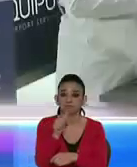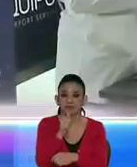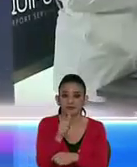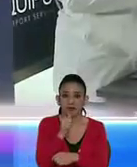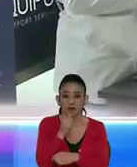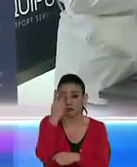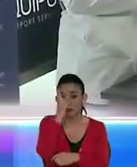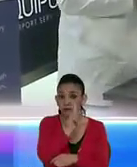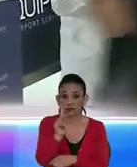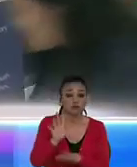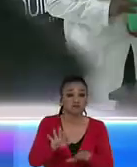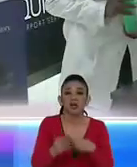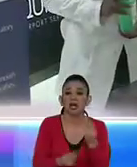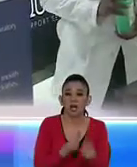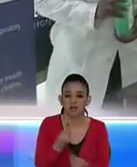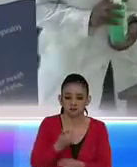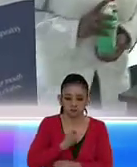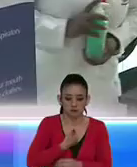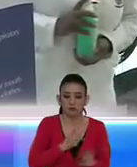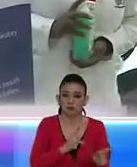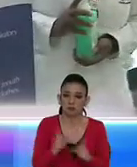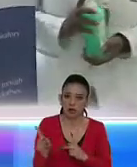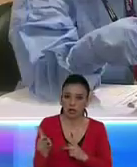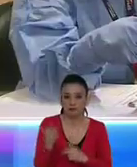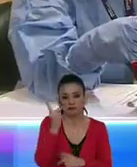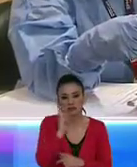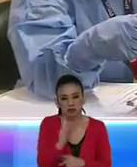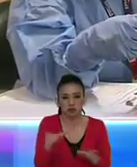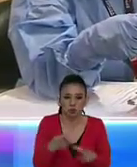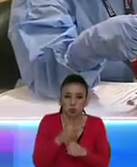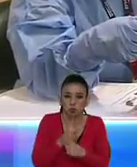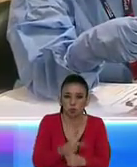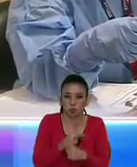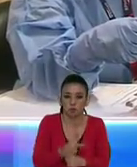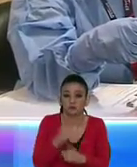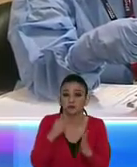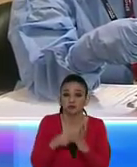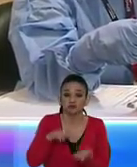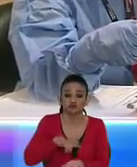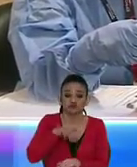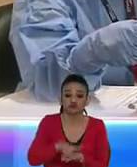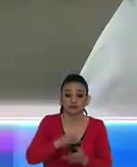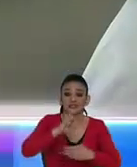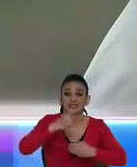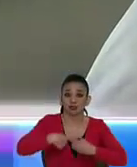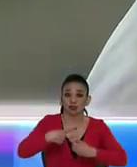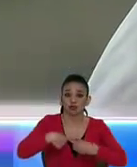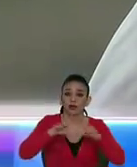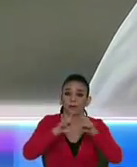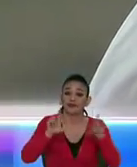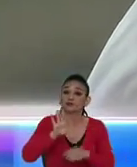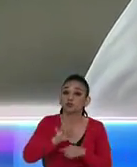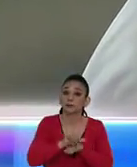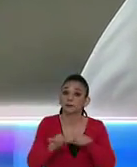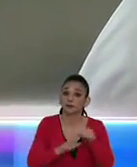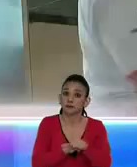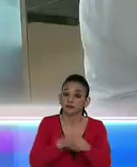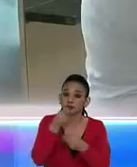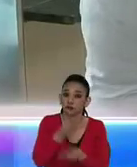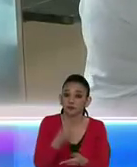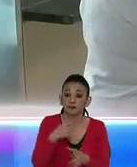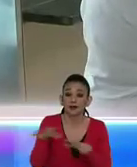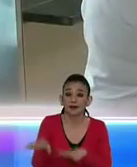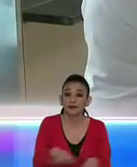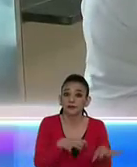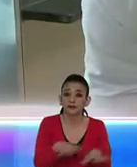decisión, toman las precauciones que estiman necesarias. Por ejemplo, en el aeropuerto de Quito, la empresa que lo administra informó que las operaciones se desarrollan